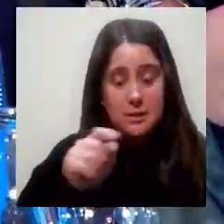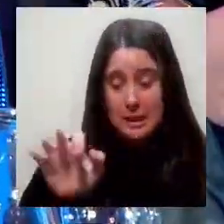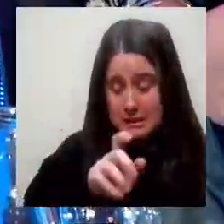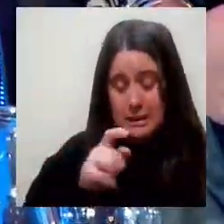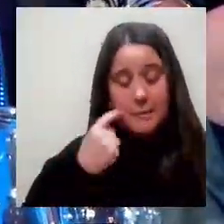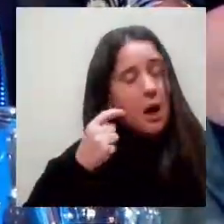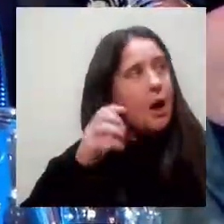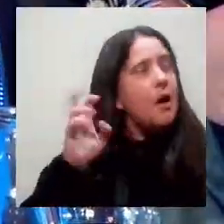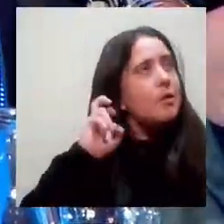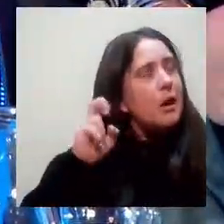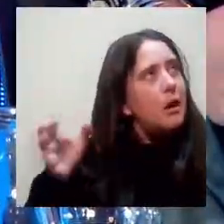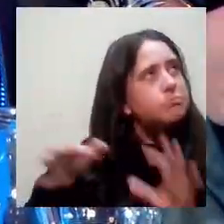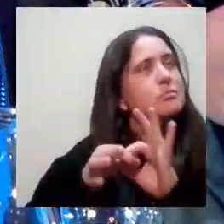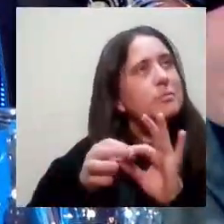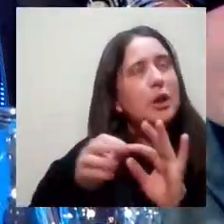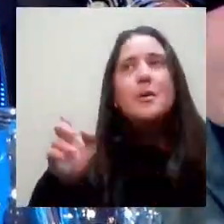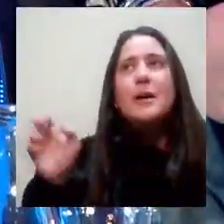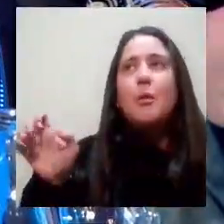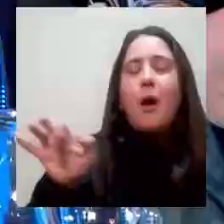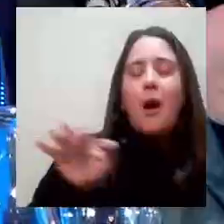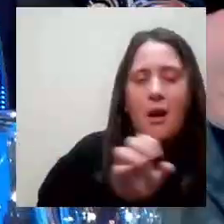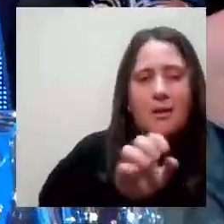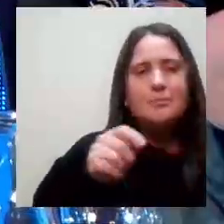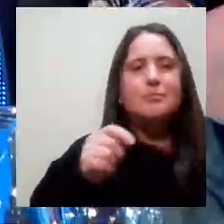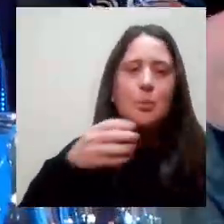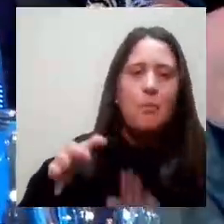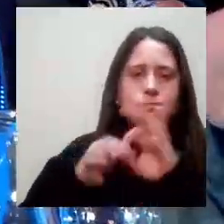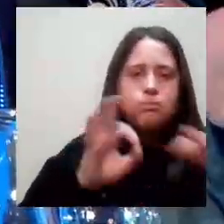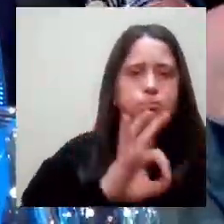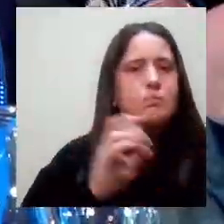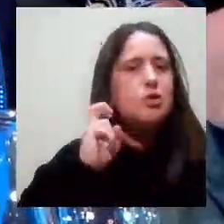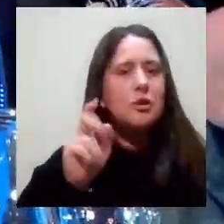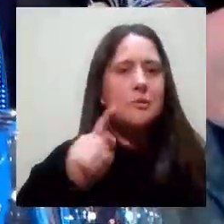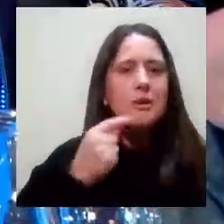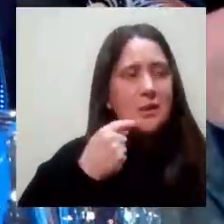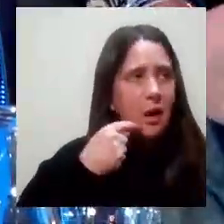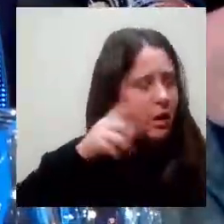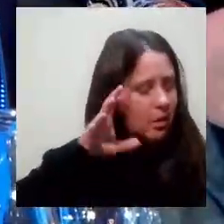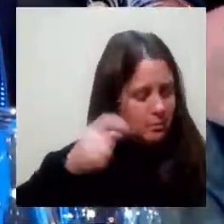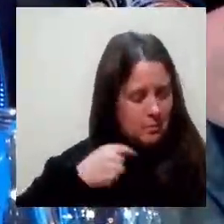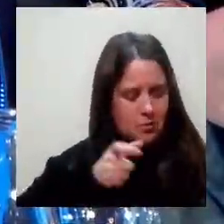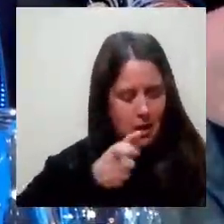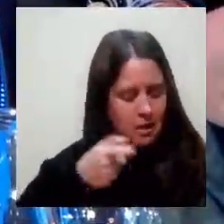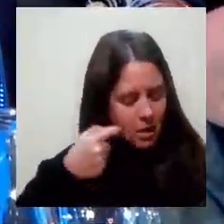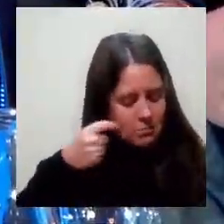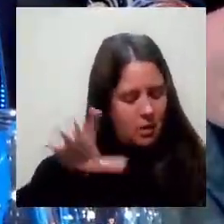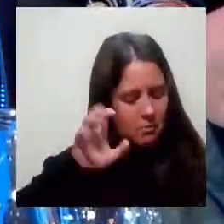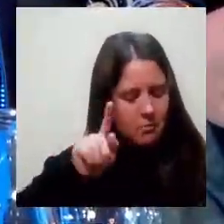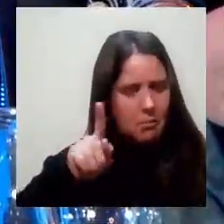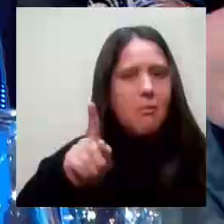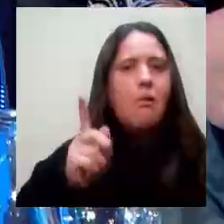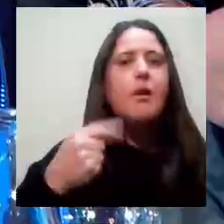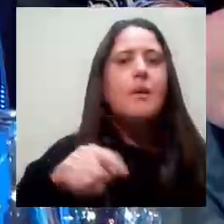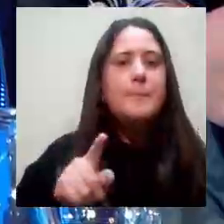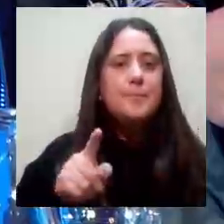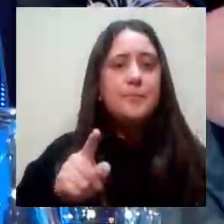los sonidos. Cuando unen los sonidos de una palabra, se escuchan a sí mismos decir esa palabra. Y cuando se escuchan a sí mismos decir